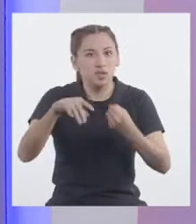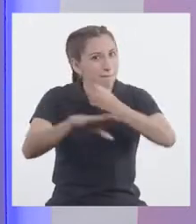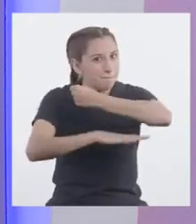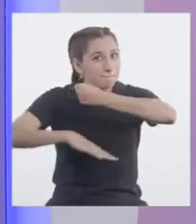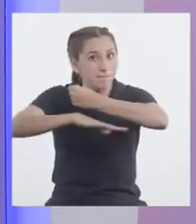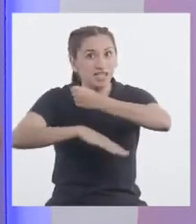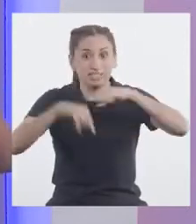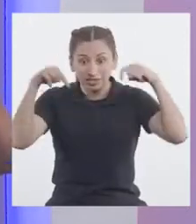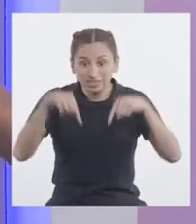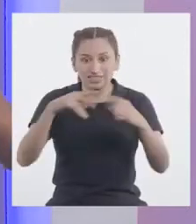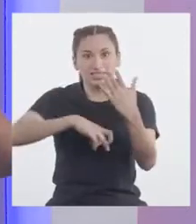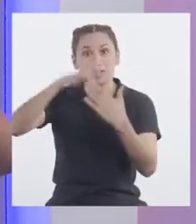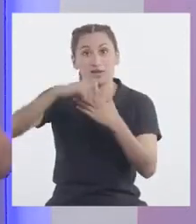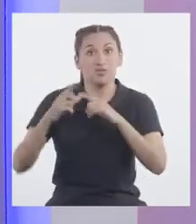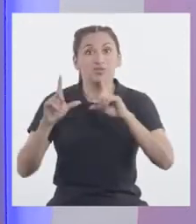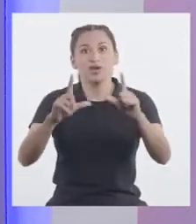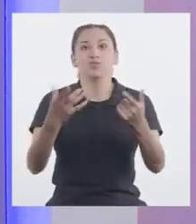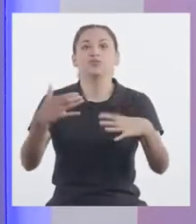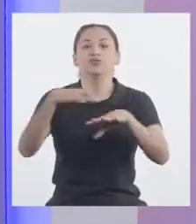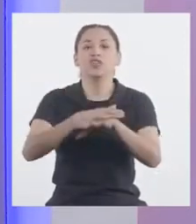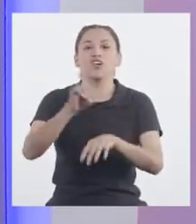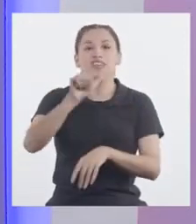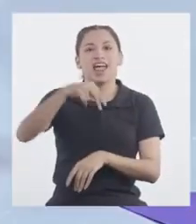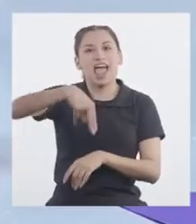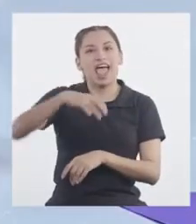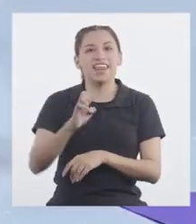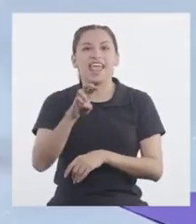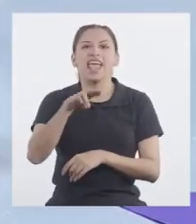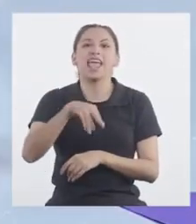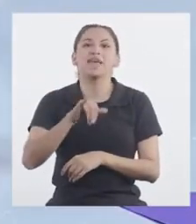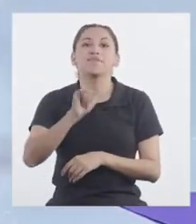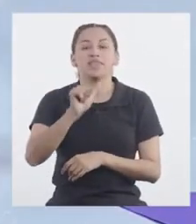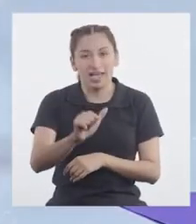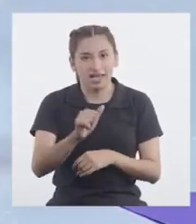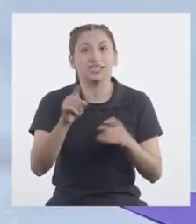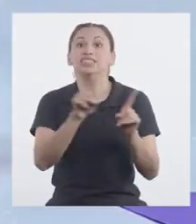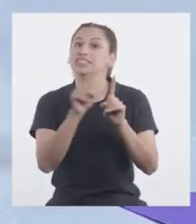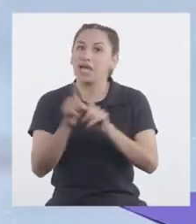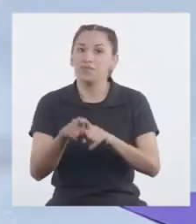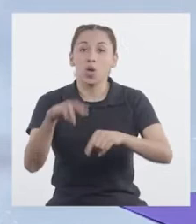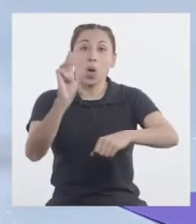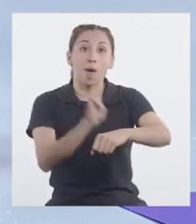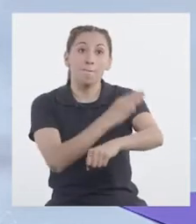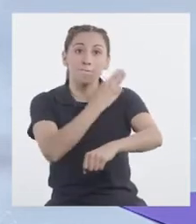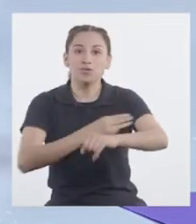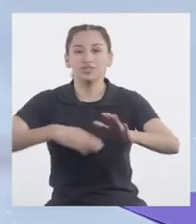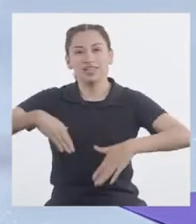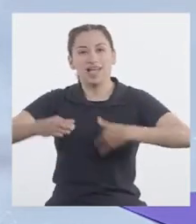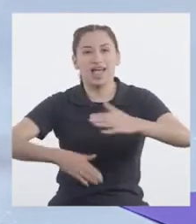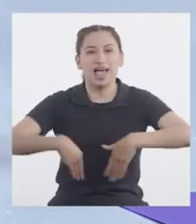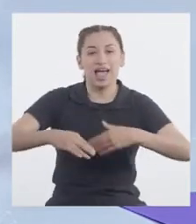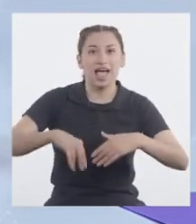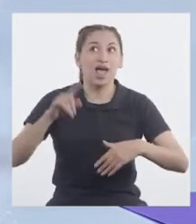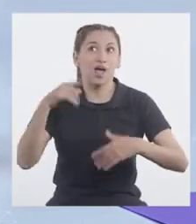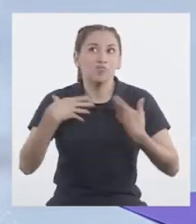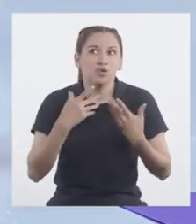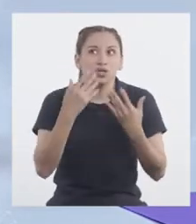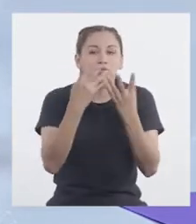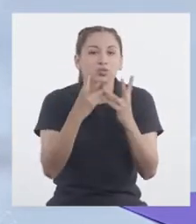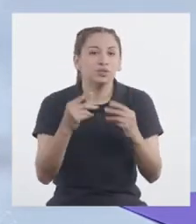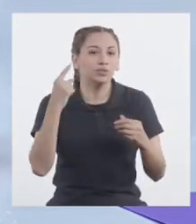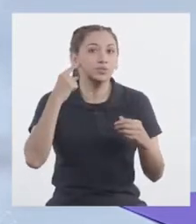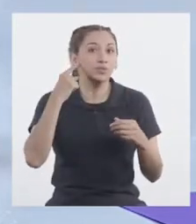base de nuestro programa sobre la anemia. Y la música criolla puede estar siempre presente como música de fondo de